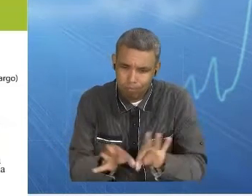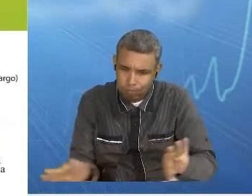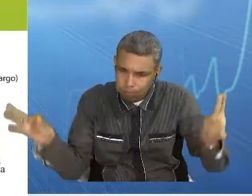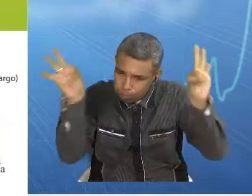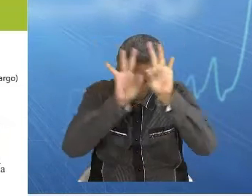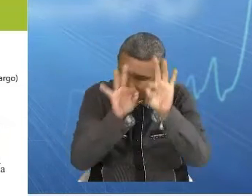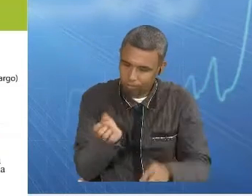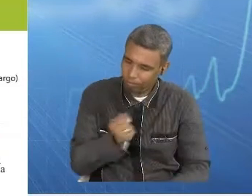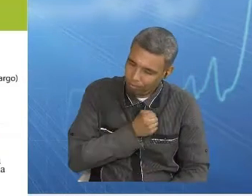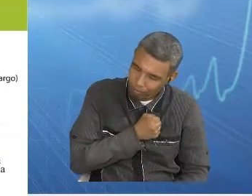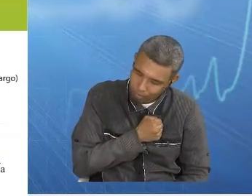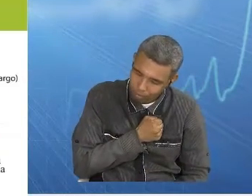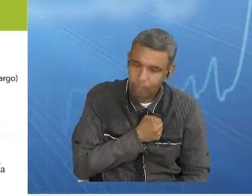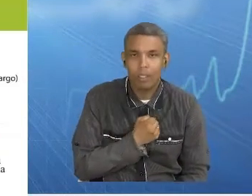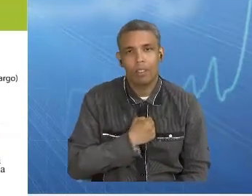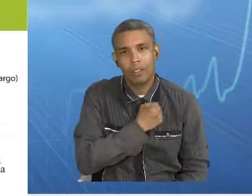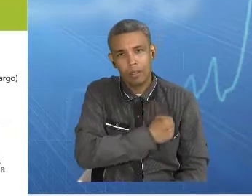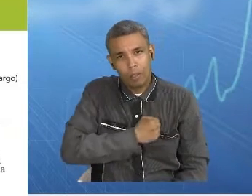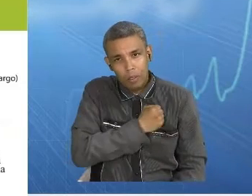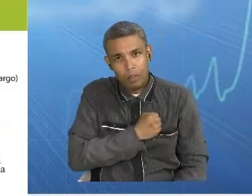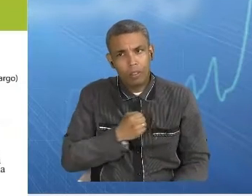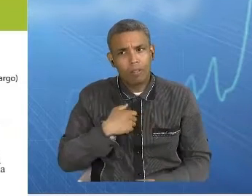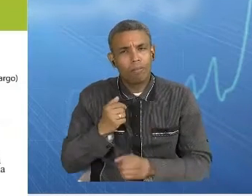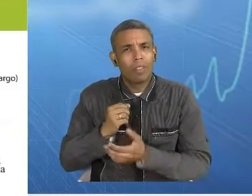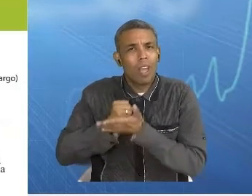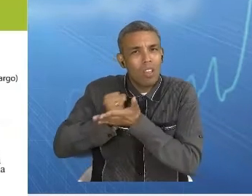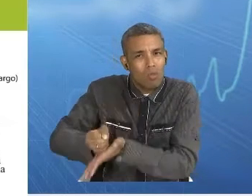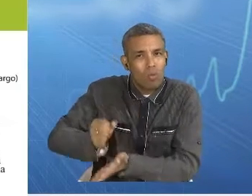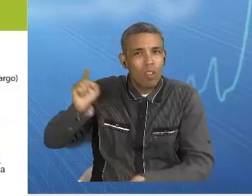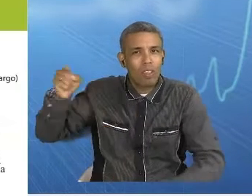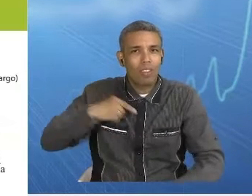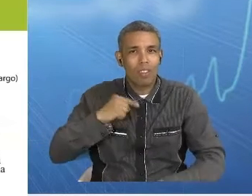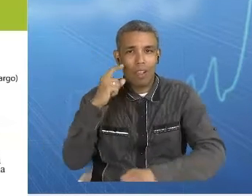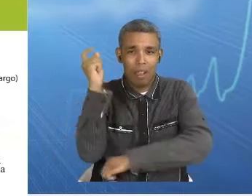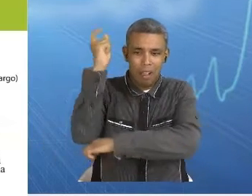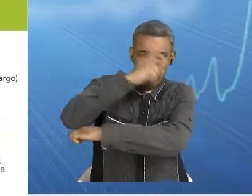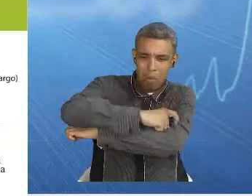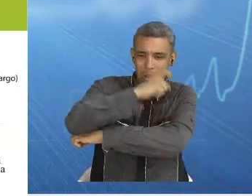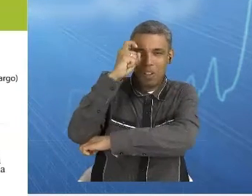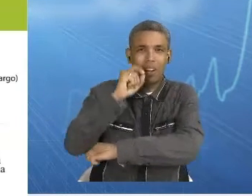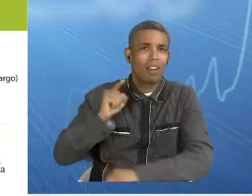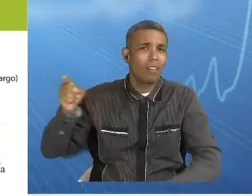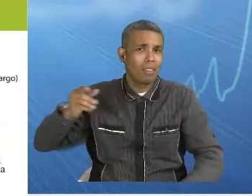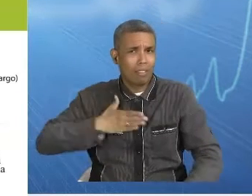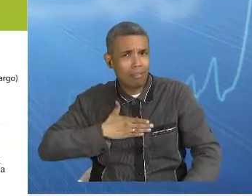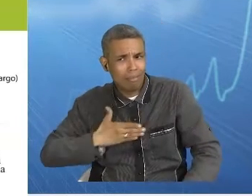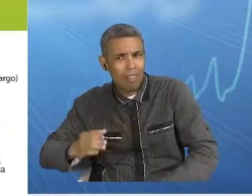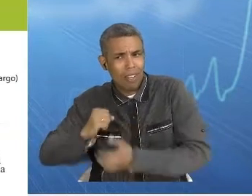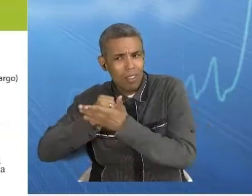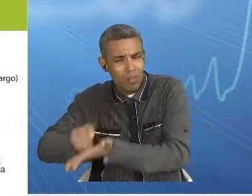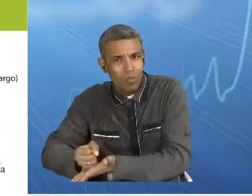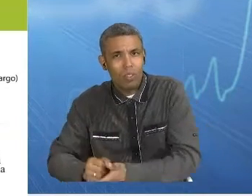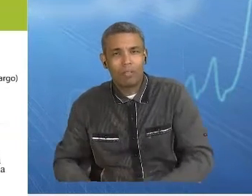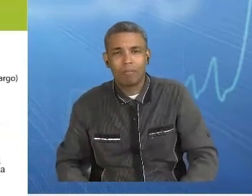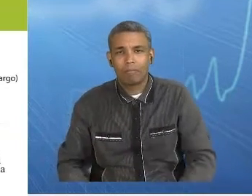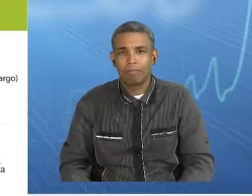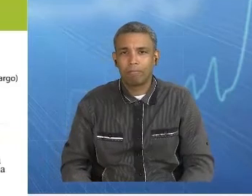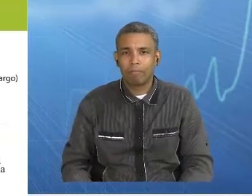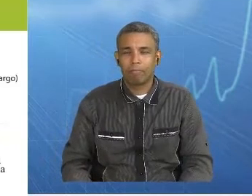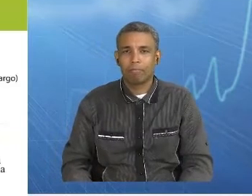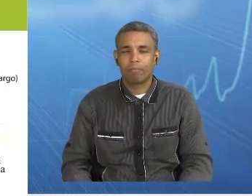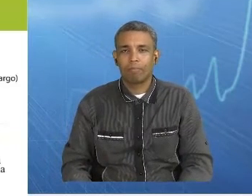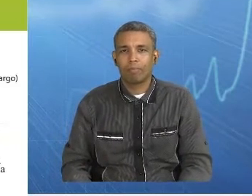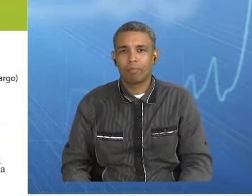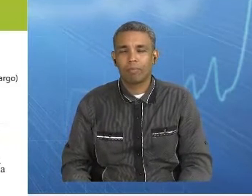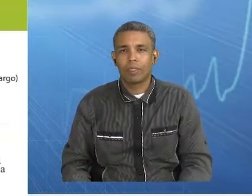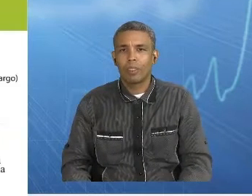ti, mañana por mí, y acompañemos a nuestros hermanos en Mocoa. Ese programa de salud, primero la salud, se está encargando de abordar la